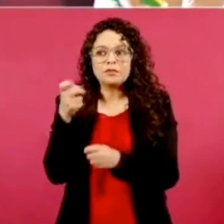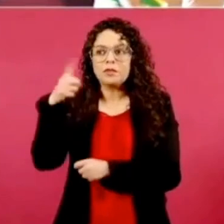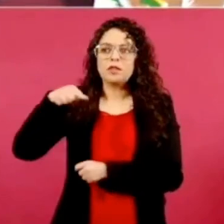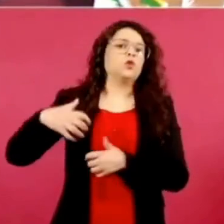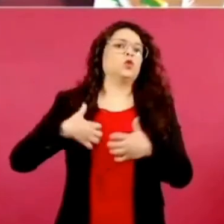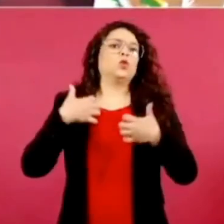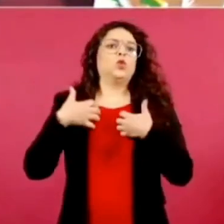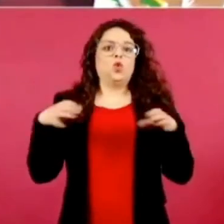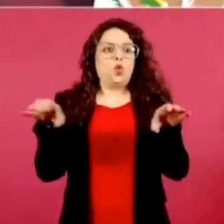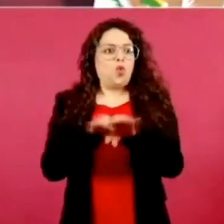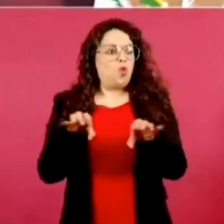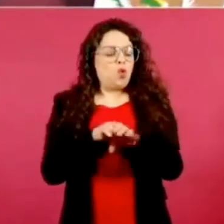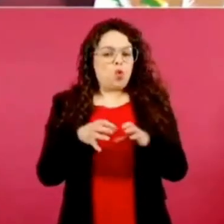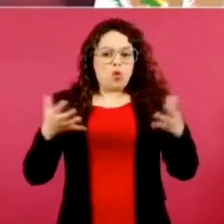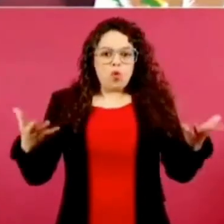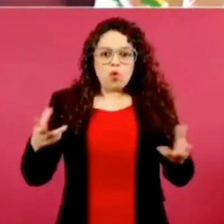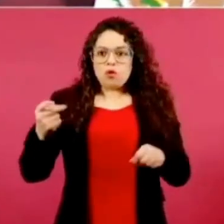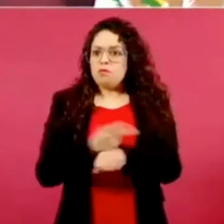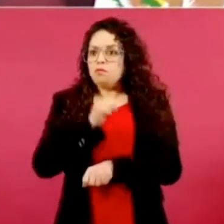que no pase nada?